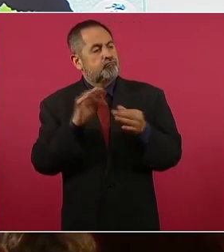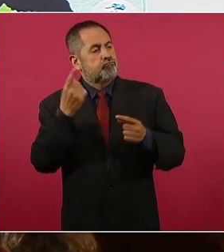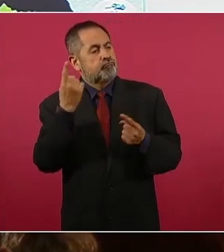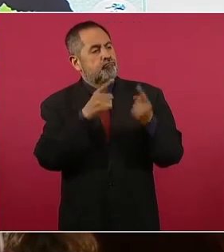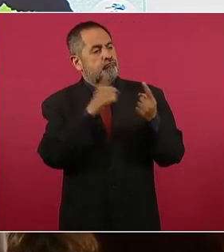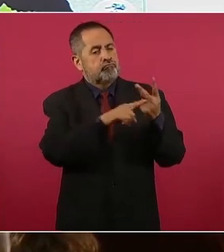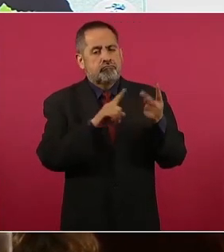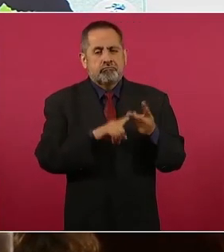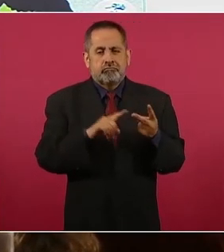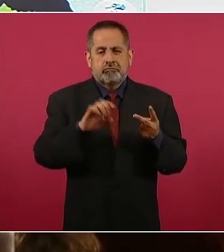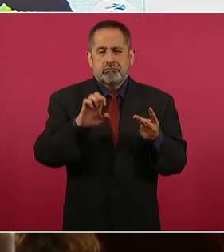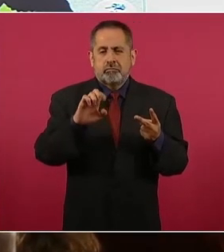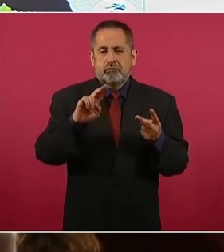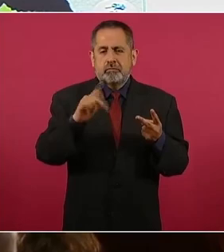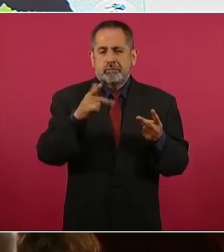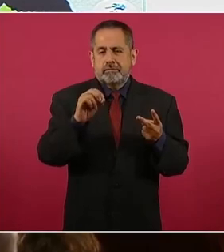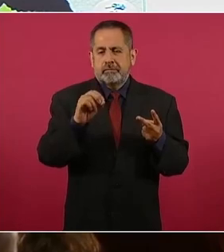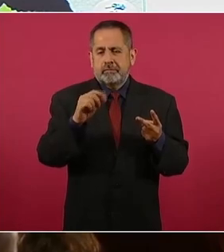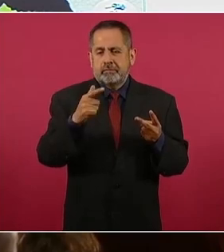Don Eugenio Garza Sada.